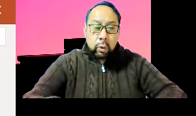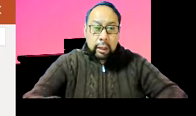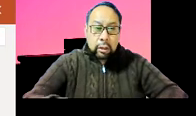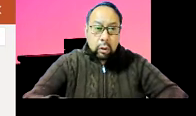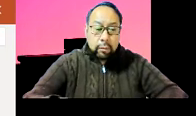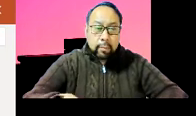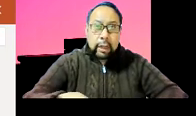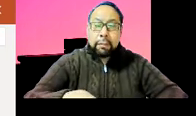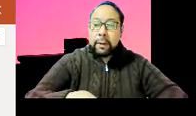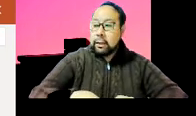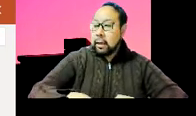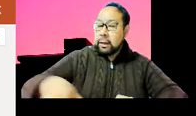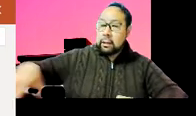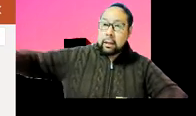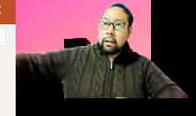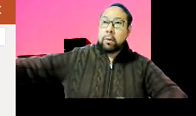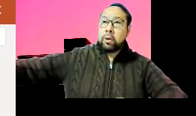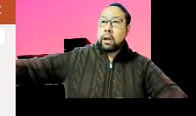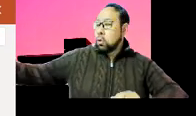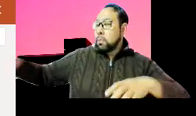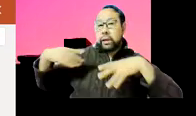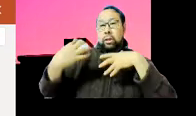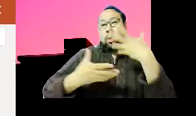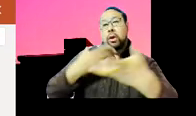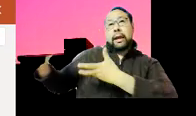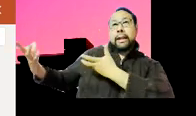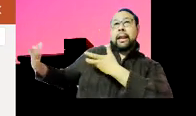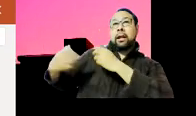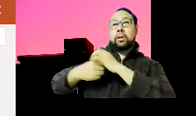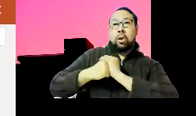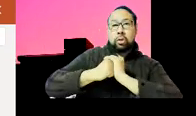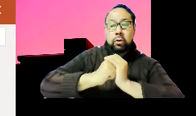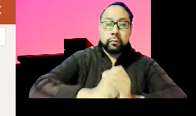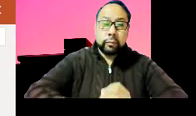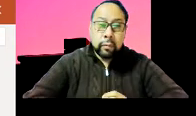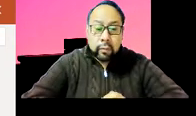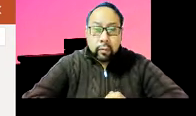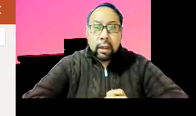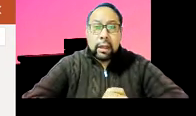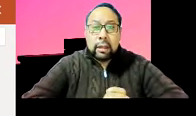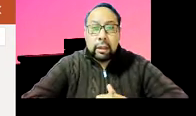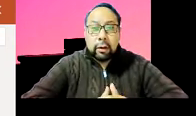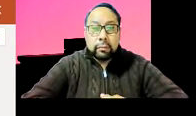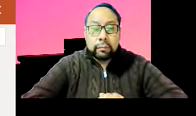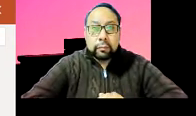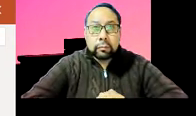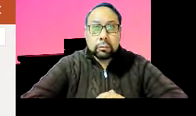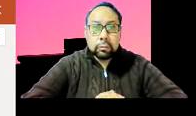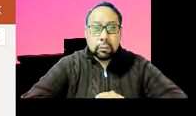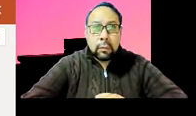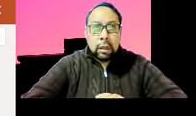Esto de la educación es precisamente ponernos un poquito en el lado del otro. Es decir,